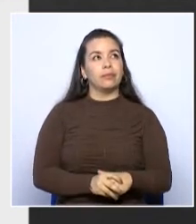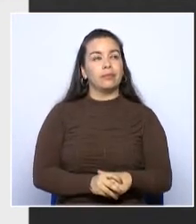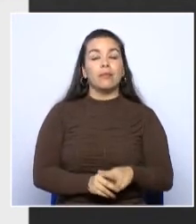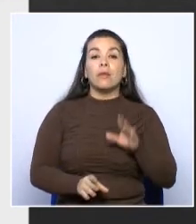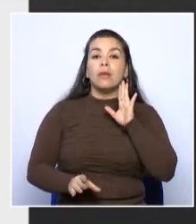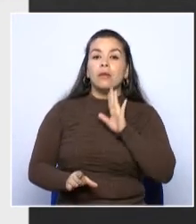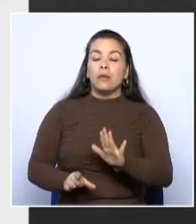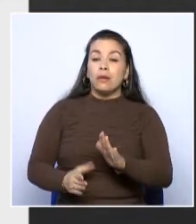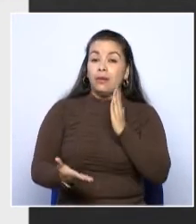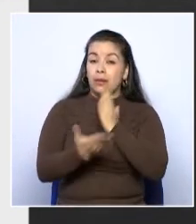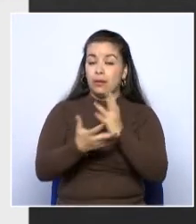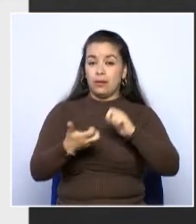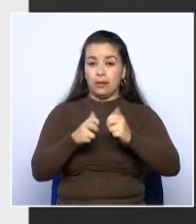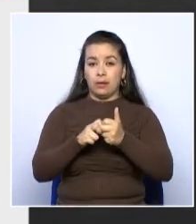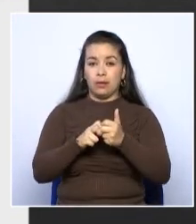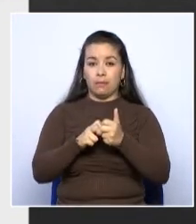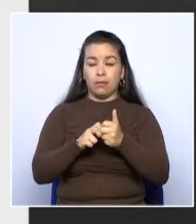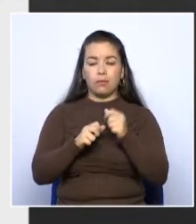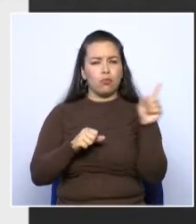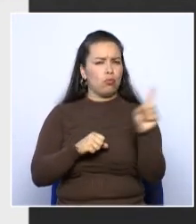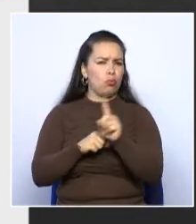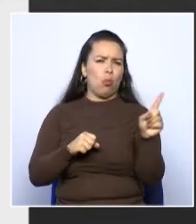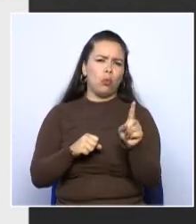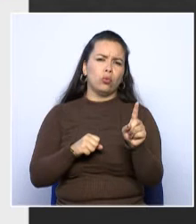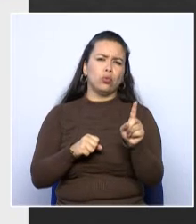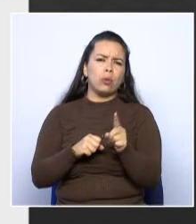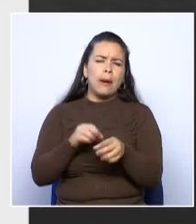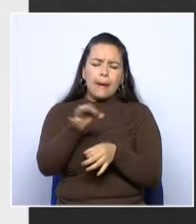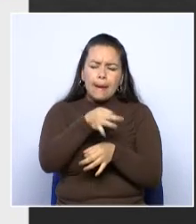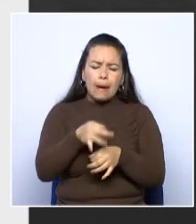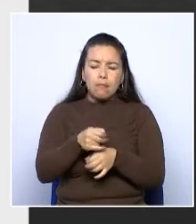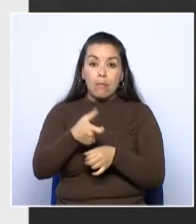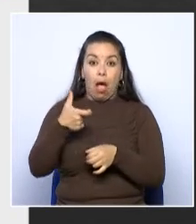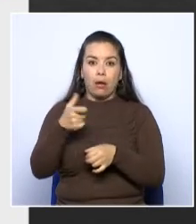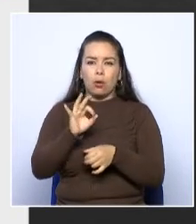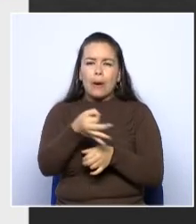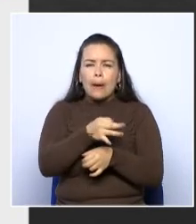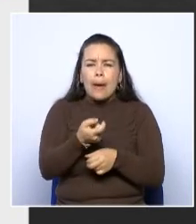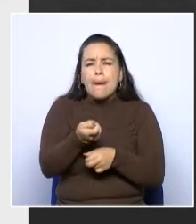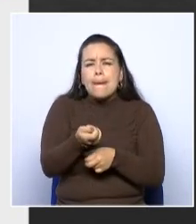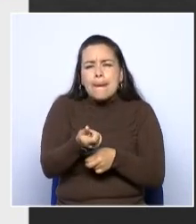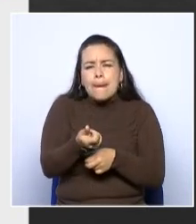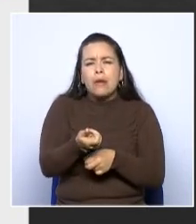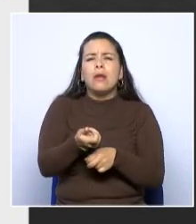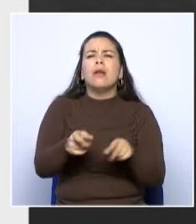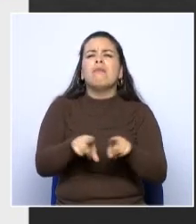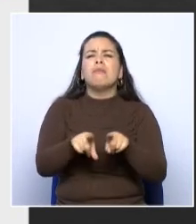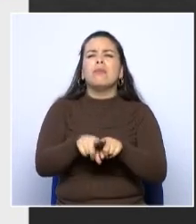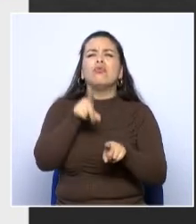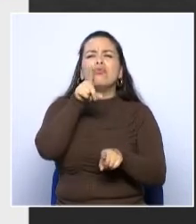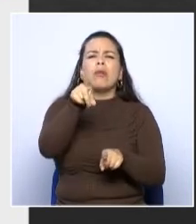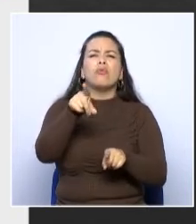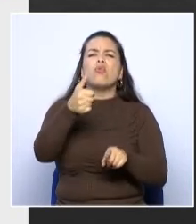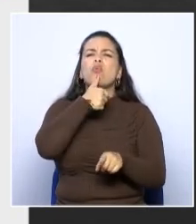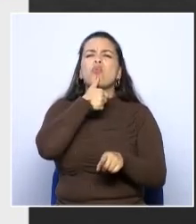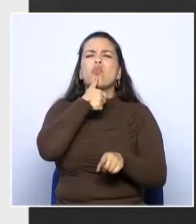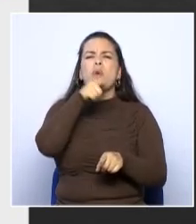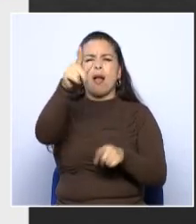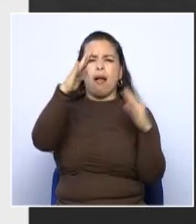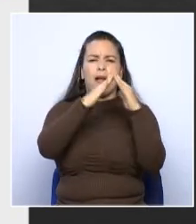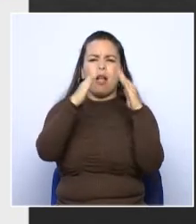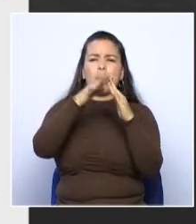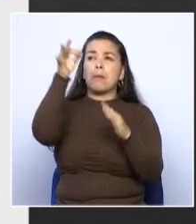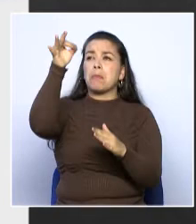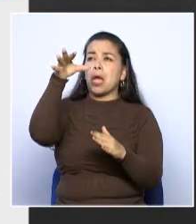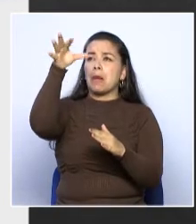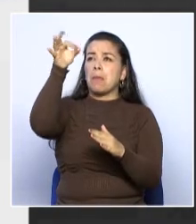grandes, sino realmente son los cálculos pequeños, porque es como si usted tuviera en su casa un desagüe. Si usted tiene una pelota